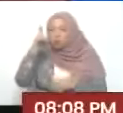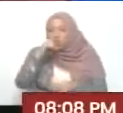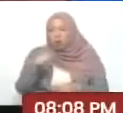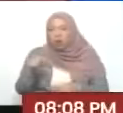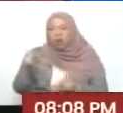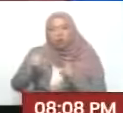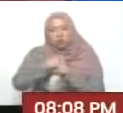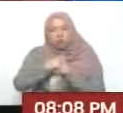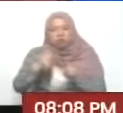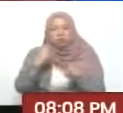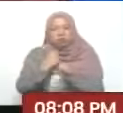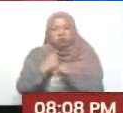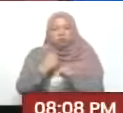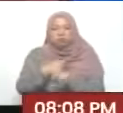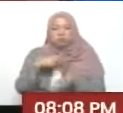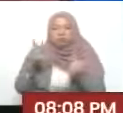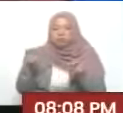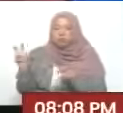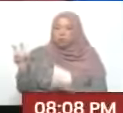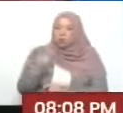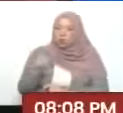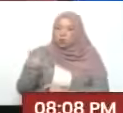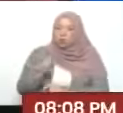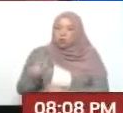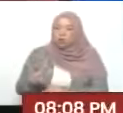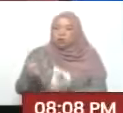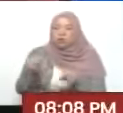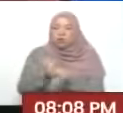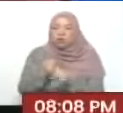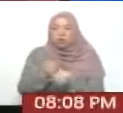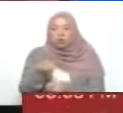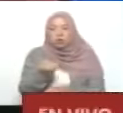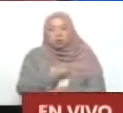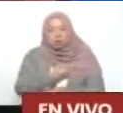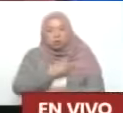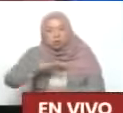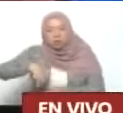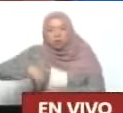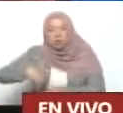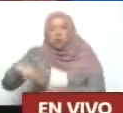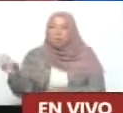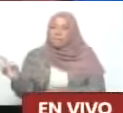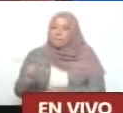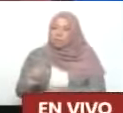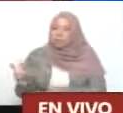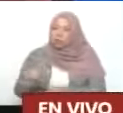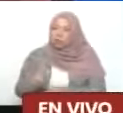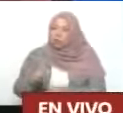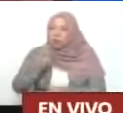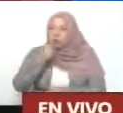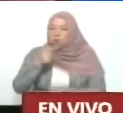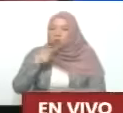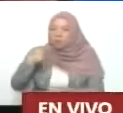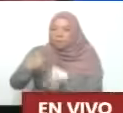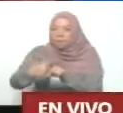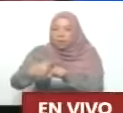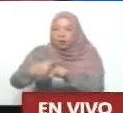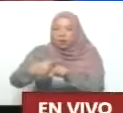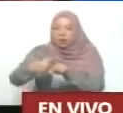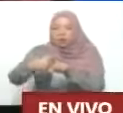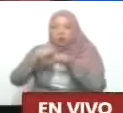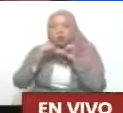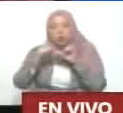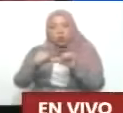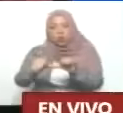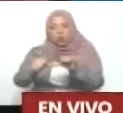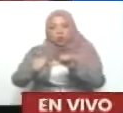lucha. Hay una nueva Venezuela con una nueva identidad. Ha surgido una Venezuela más propositiva,